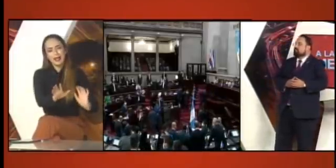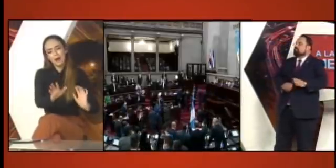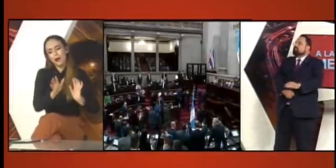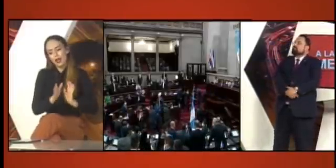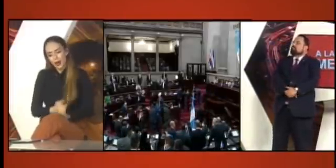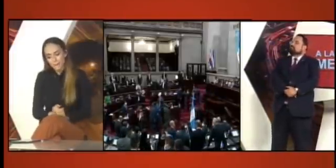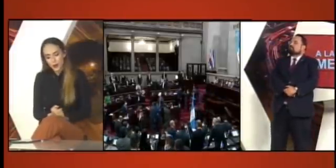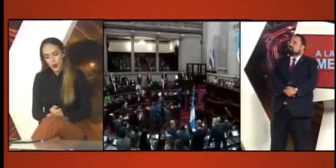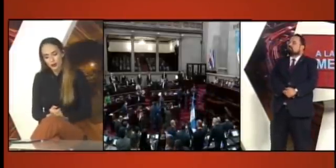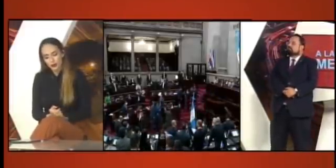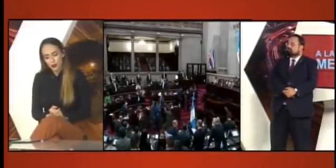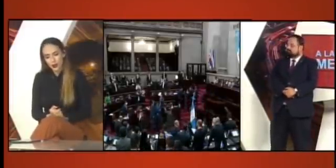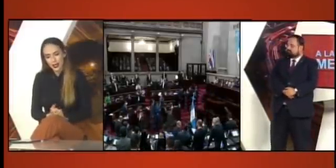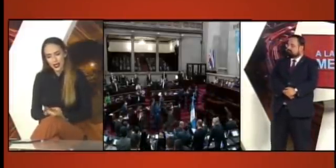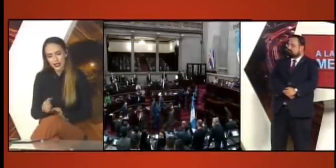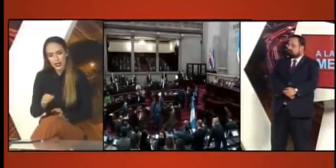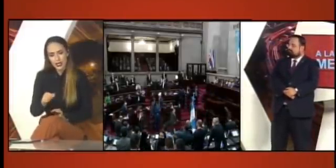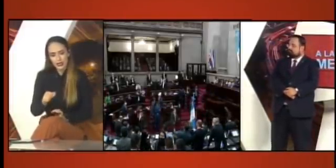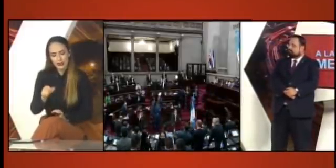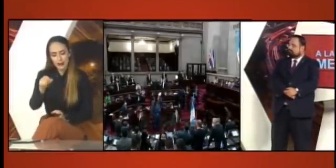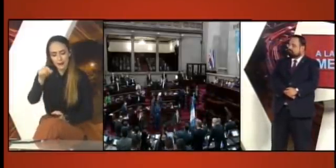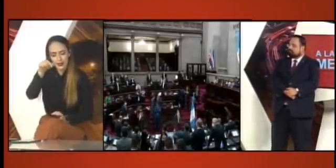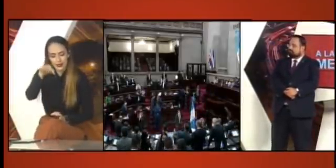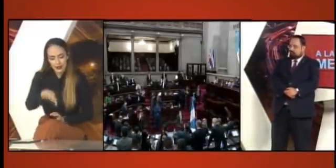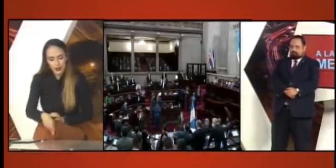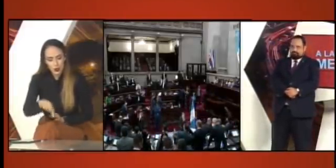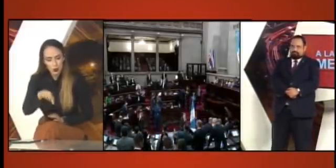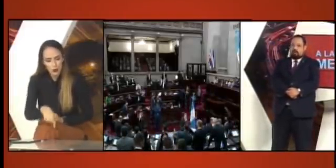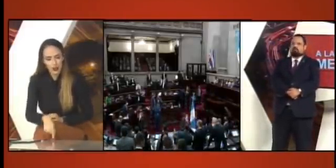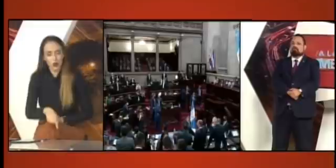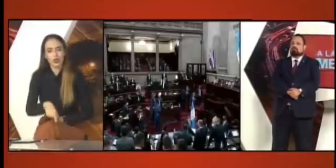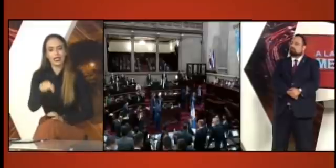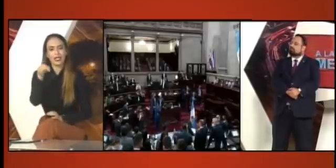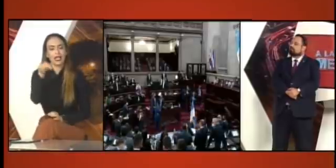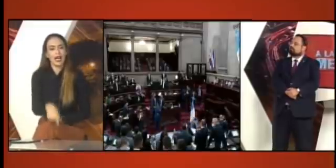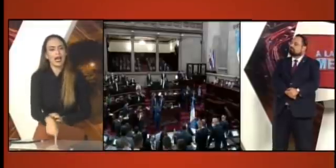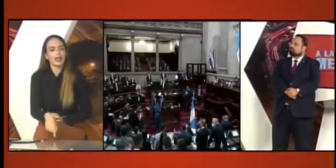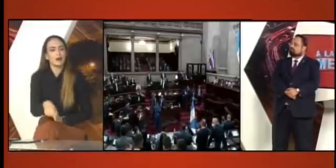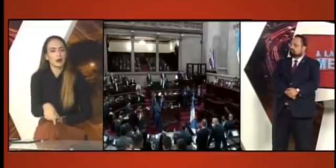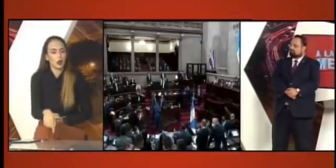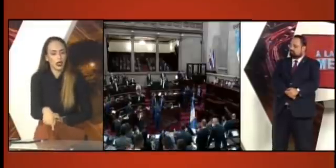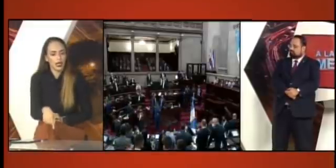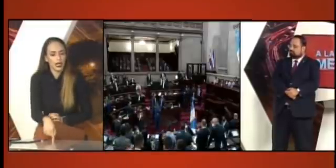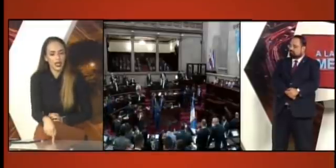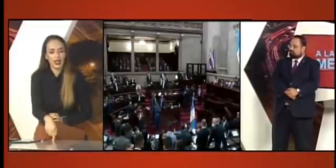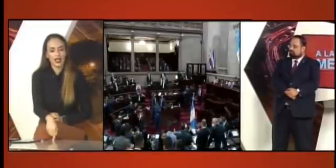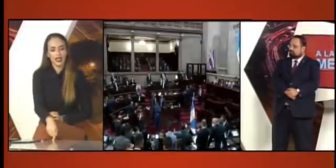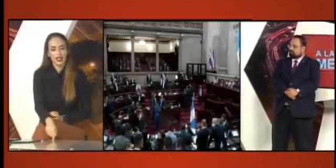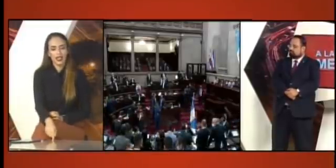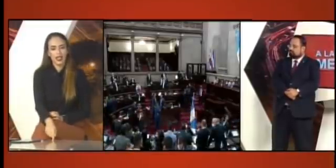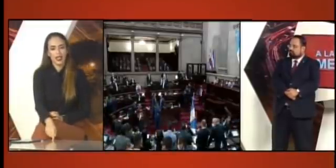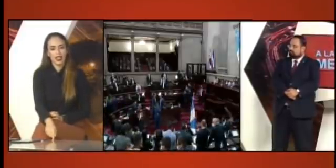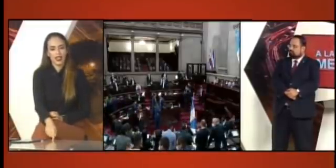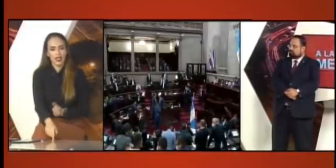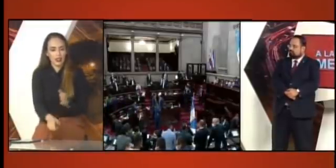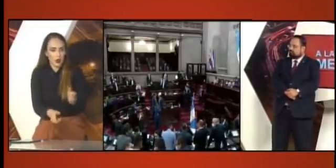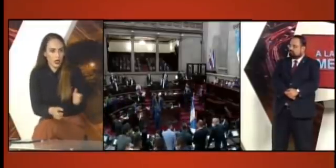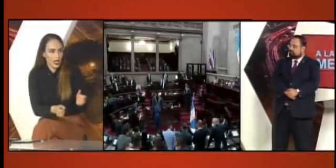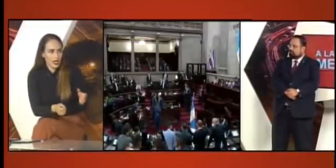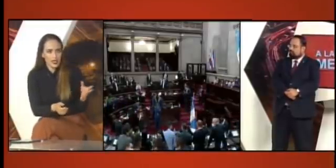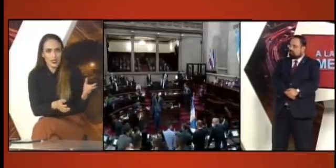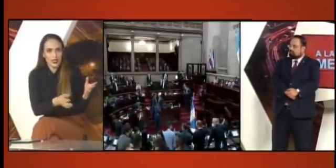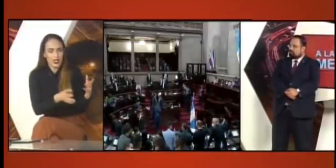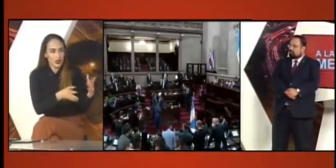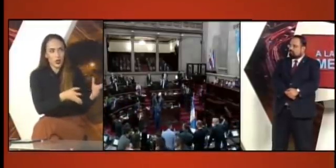pasaría por ejemplo porque si en este preciso momento donde tienen a alguien por toque de queda qué